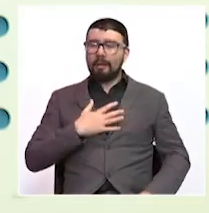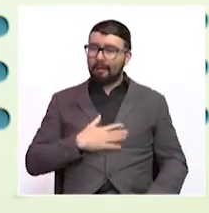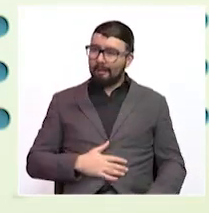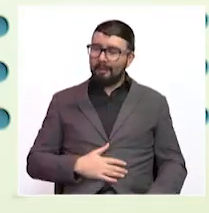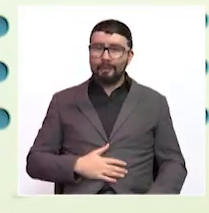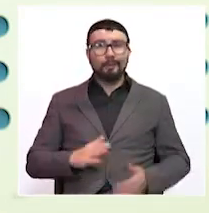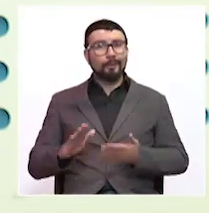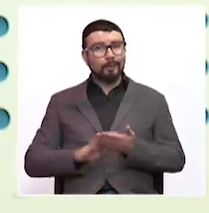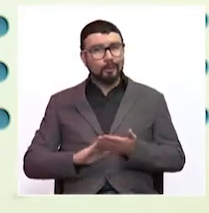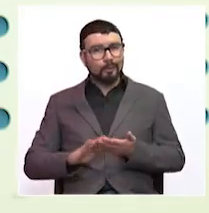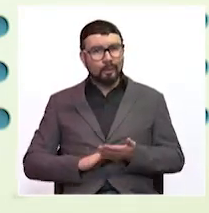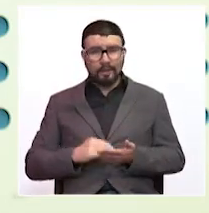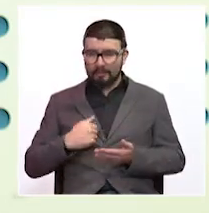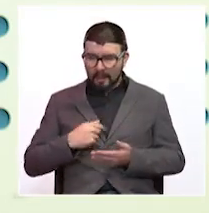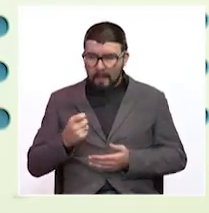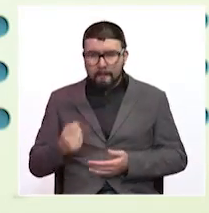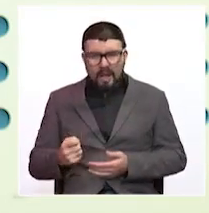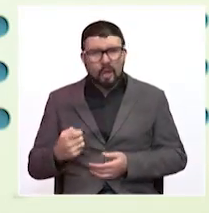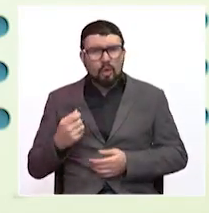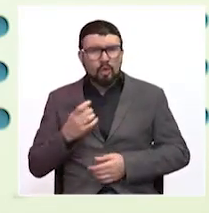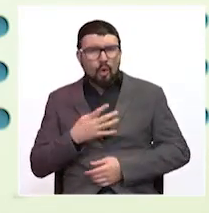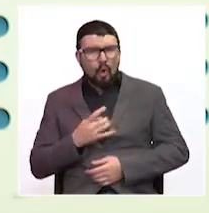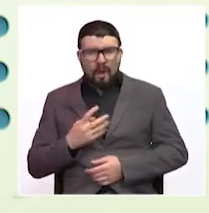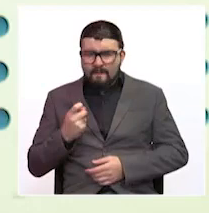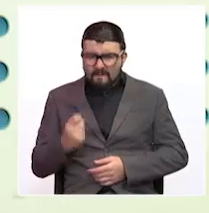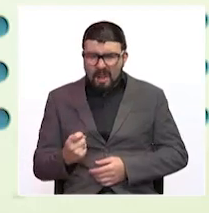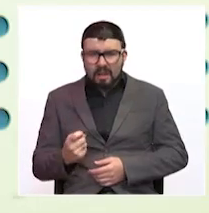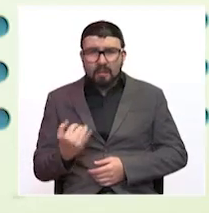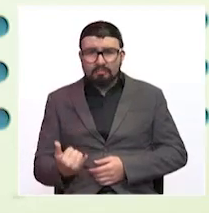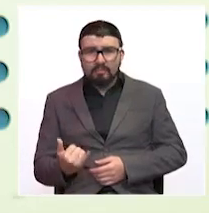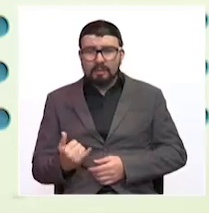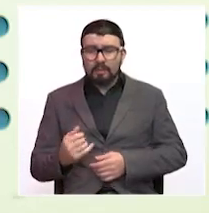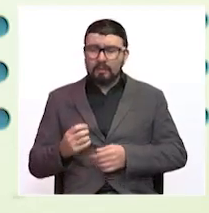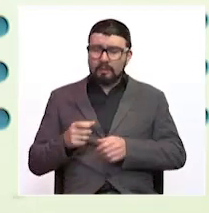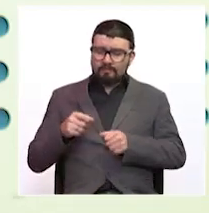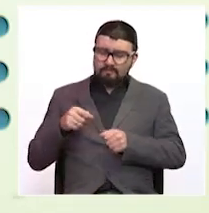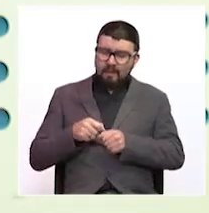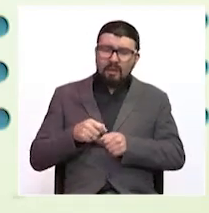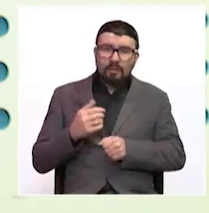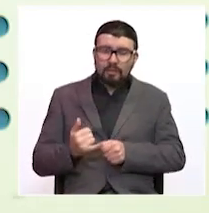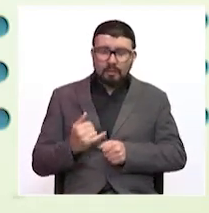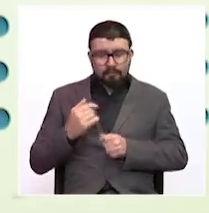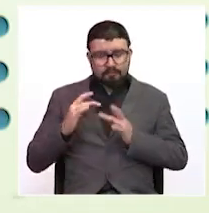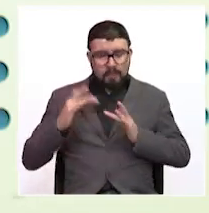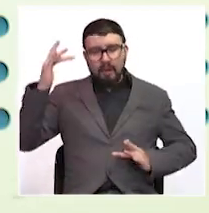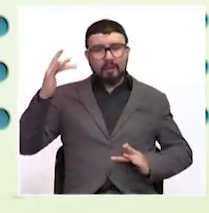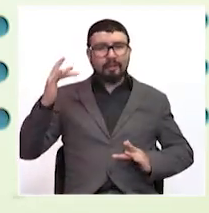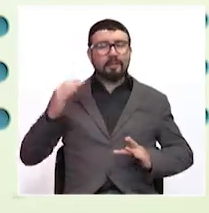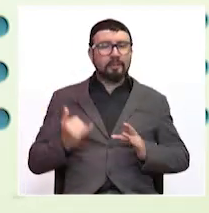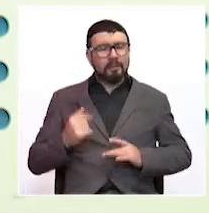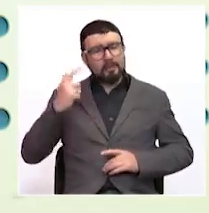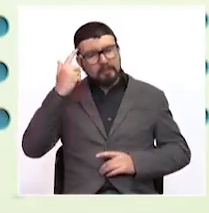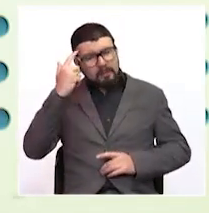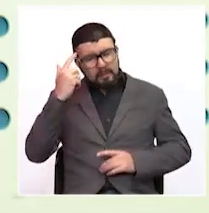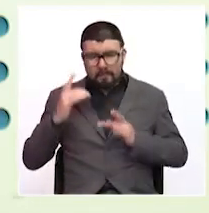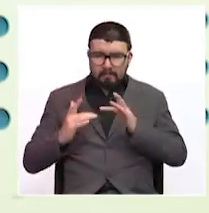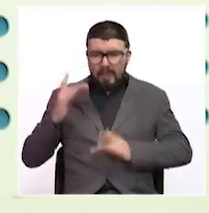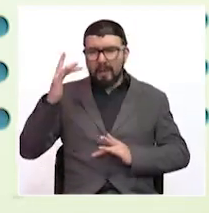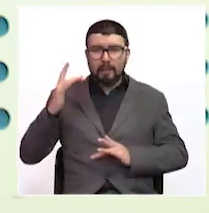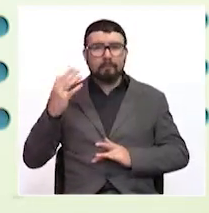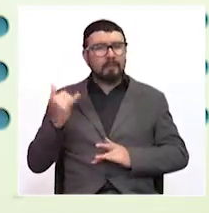que pertenece a la inteligencia del cuerpo y que nos permite desconectar pensamientos o sensaciones